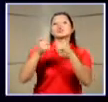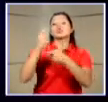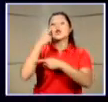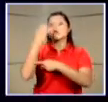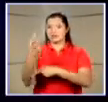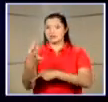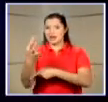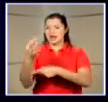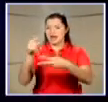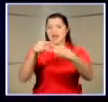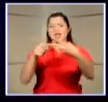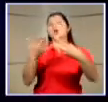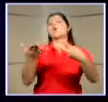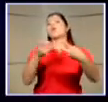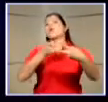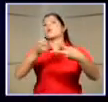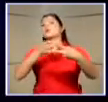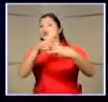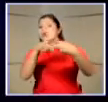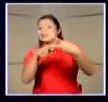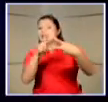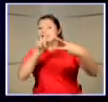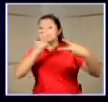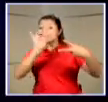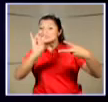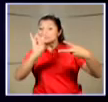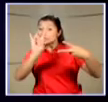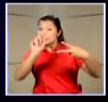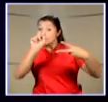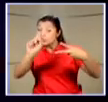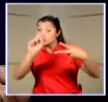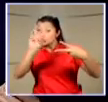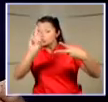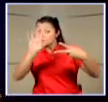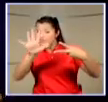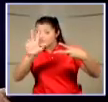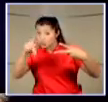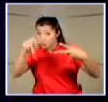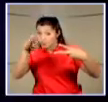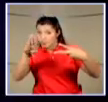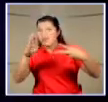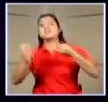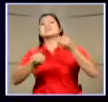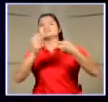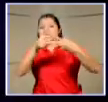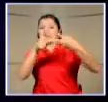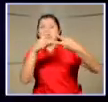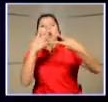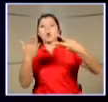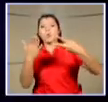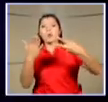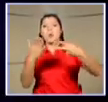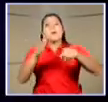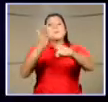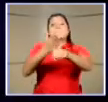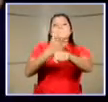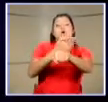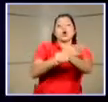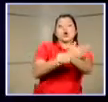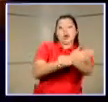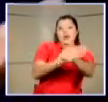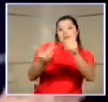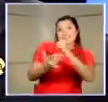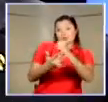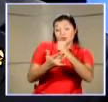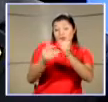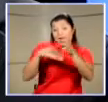son 7,75 puntos de PIB, hay que modernizar los sistemas informáticos del Ministerio de Hacienda. Pero, la tecnología